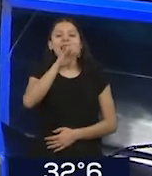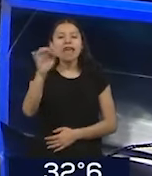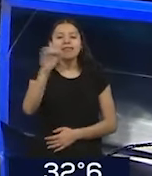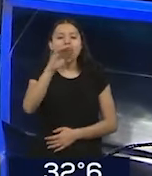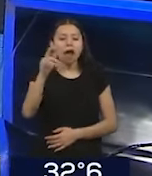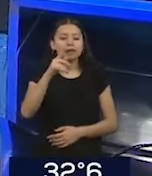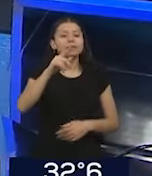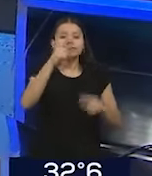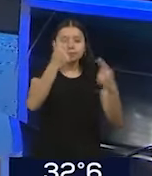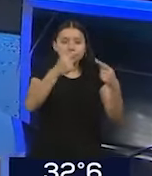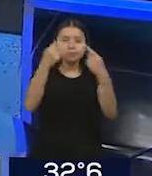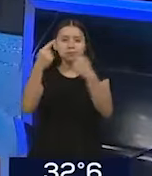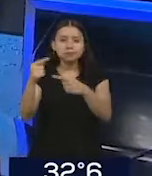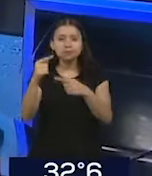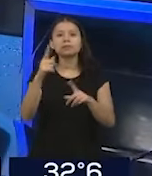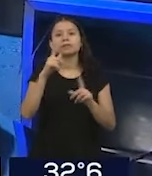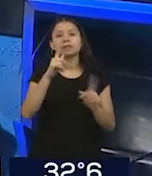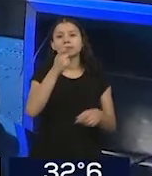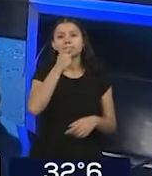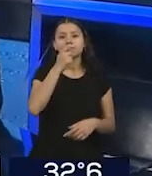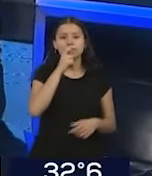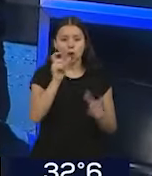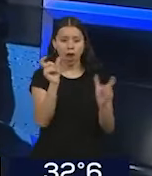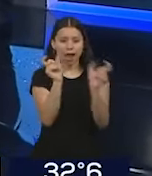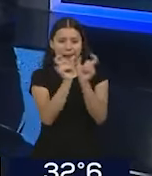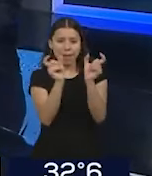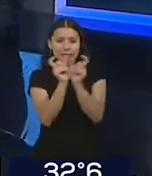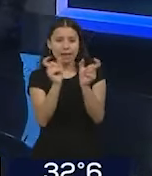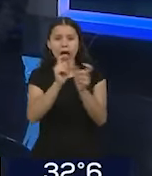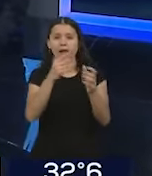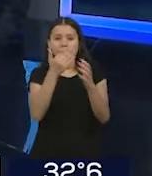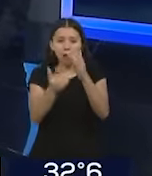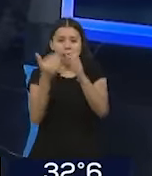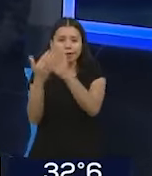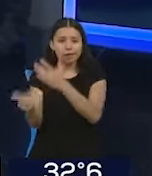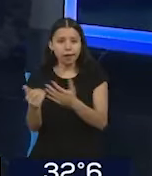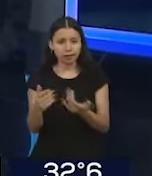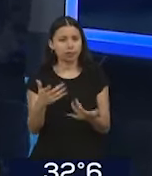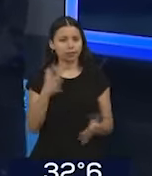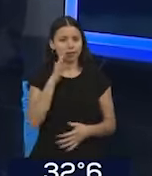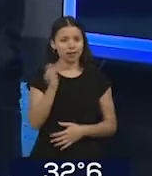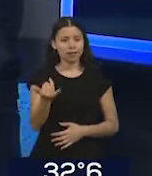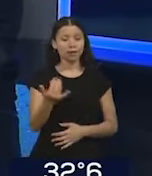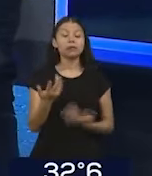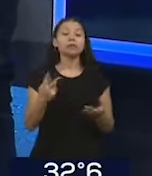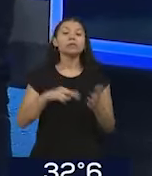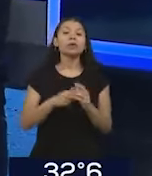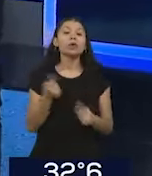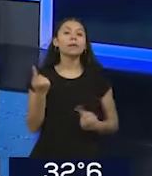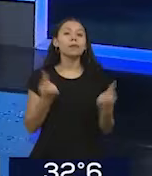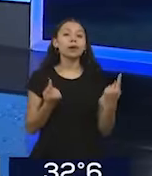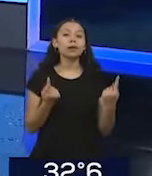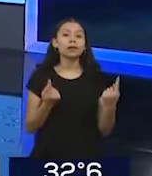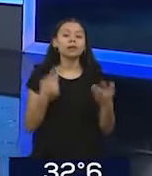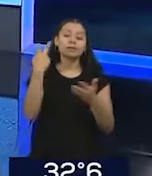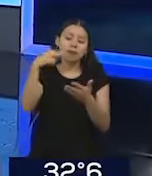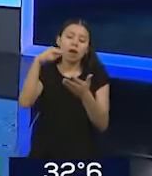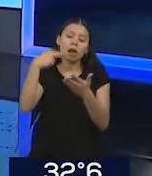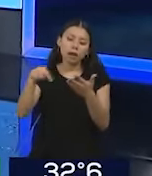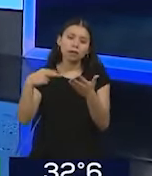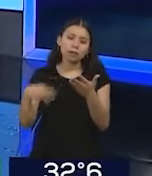errores gramaticales, hay un montón de inconsistencias. Pero ¿cuál es el problema? Que normalmente se ha difundido. Anda a leerlo. Claro, y